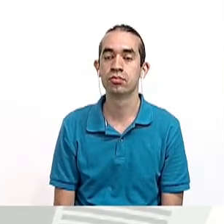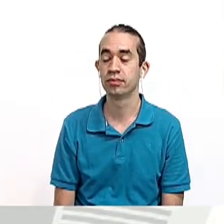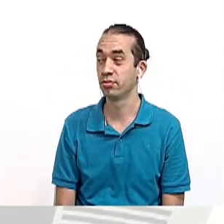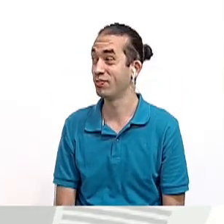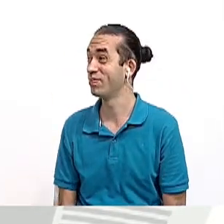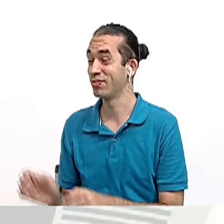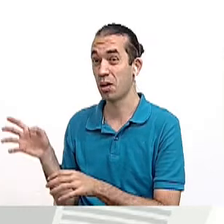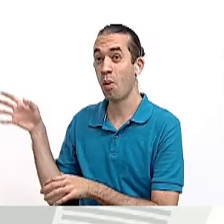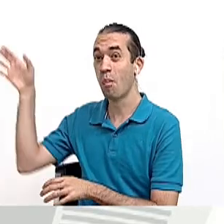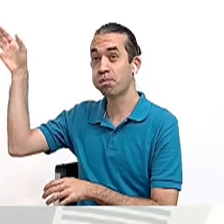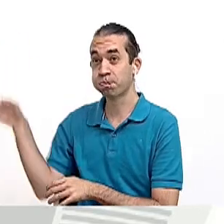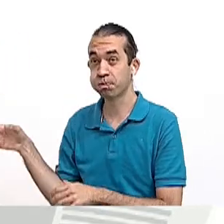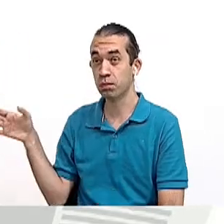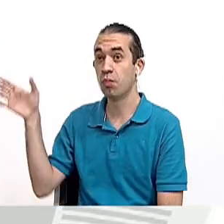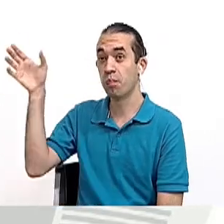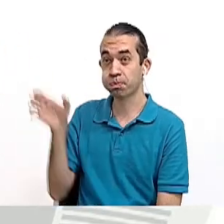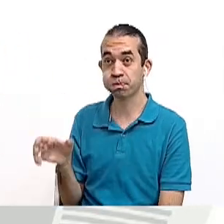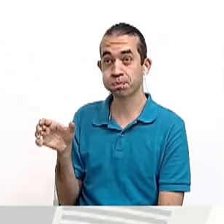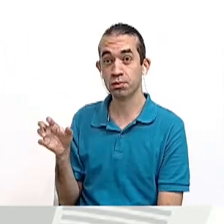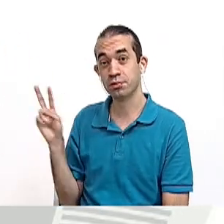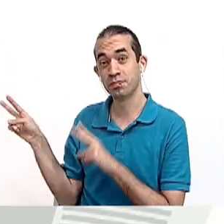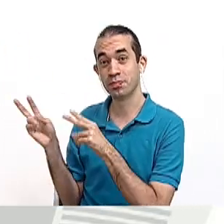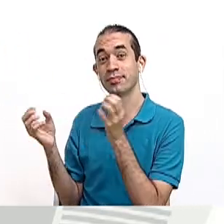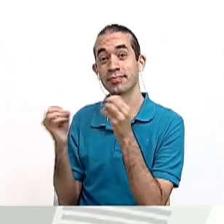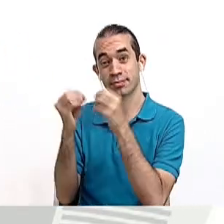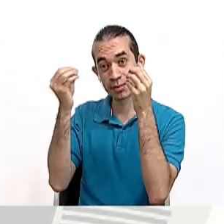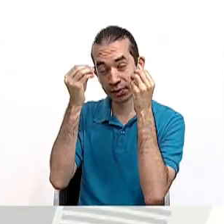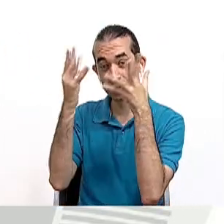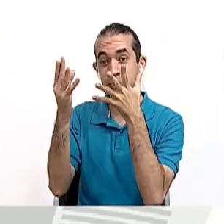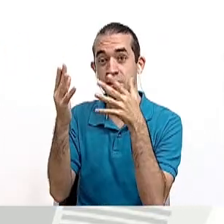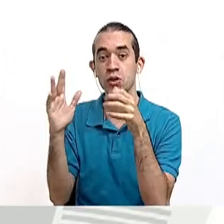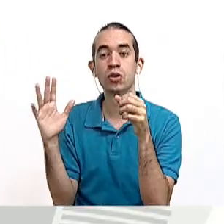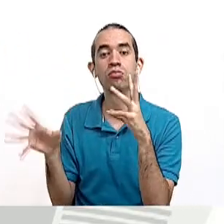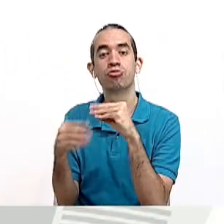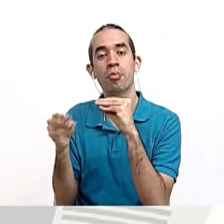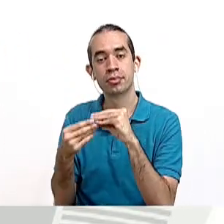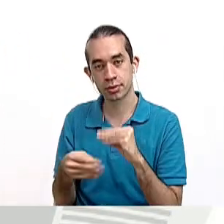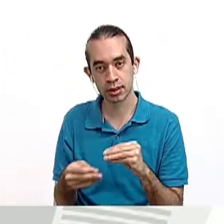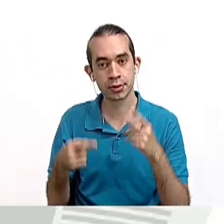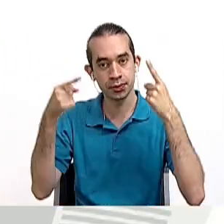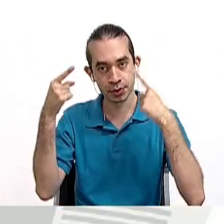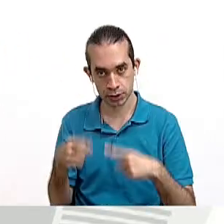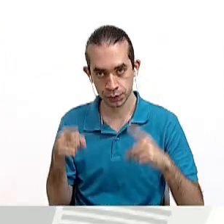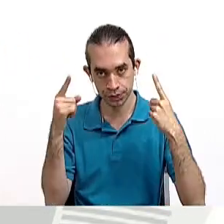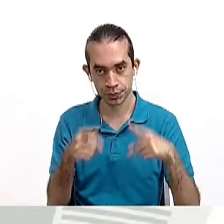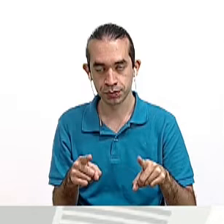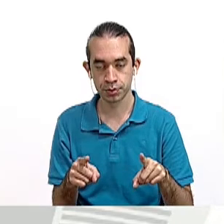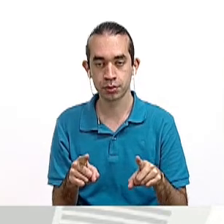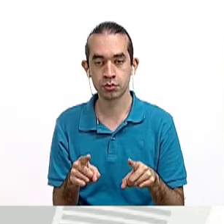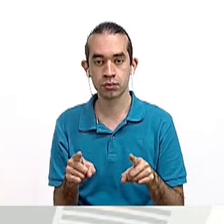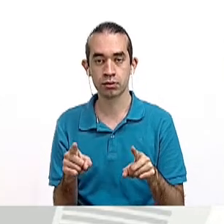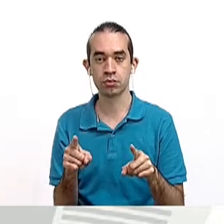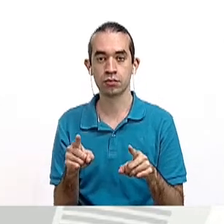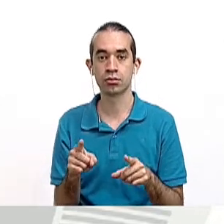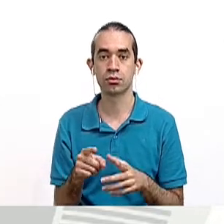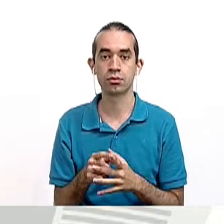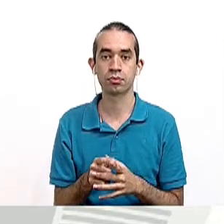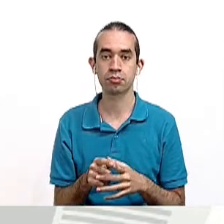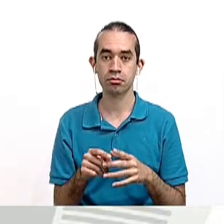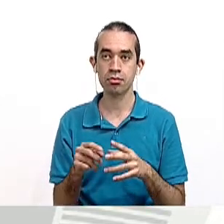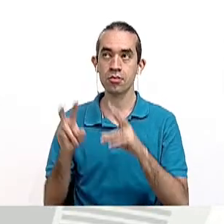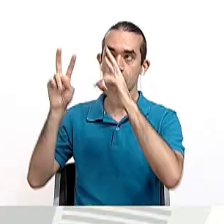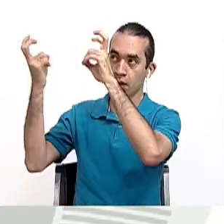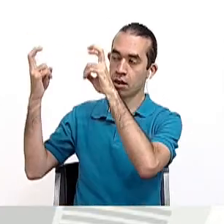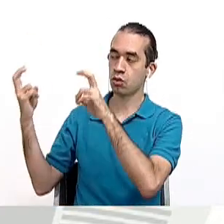Sigue el cuerpo de la noticia. Contiene la información complementaria de los hechos planteados en el título y